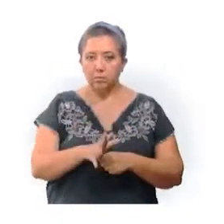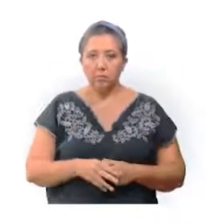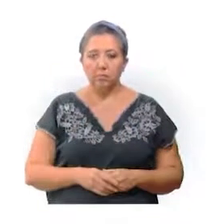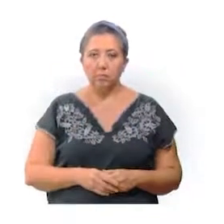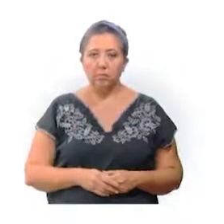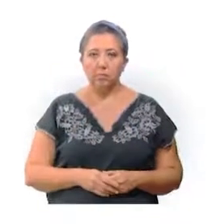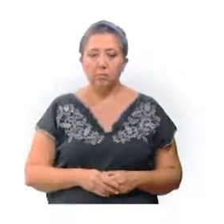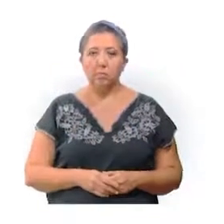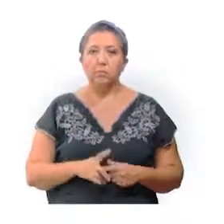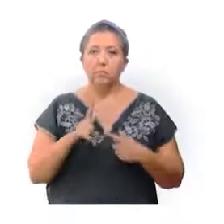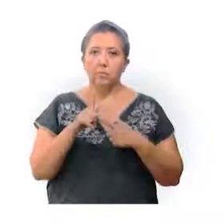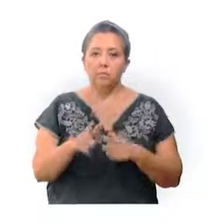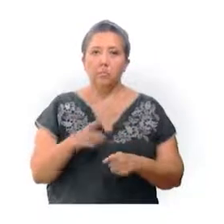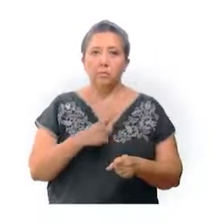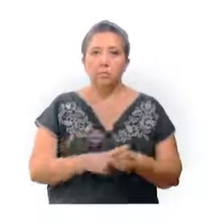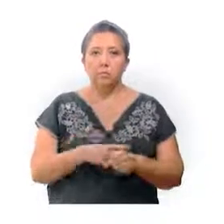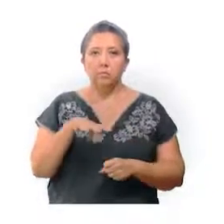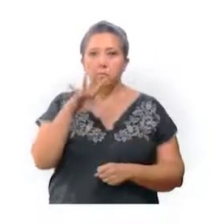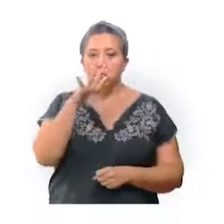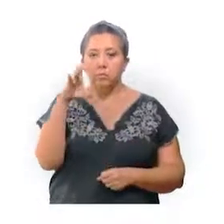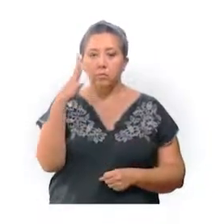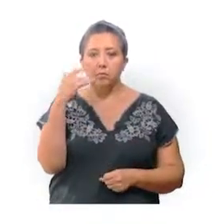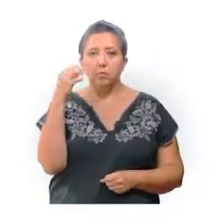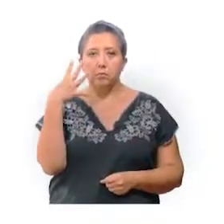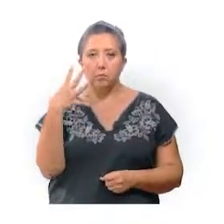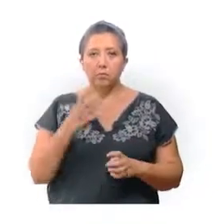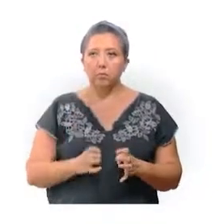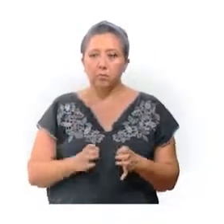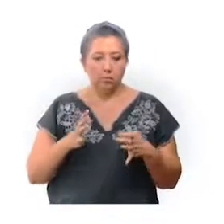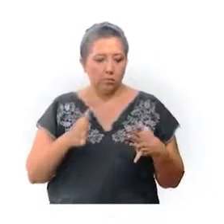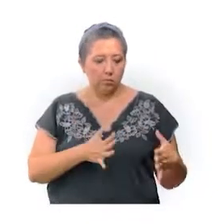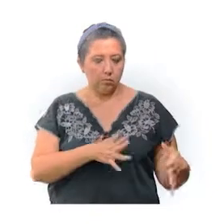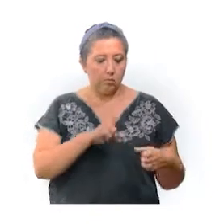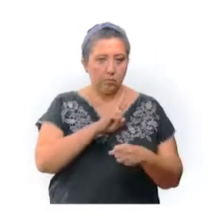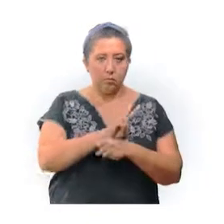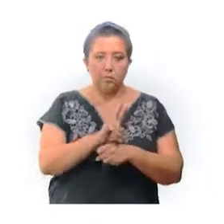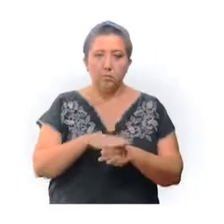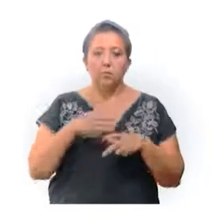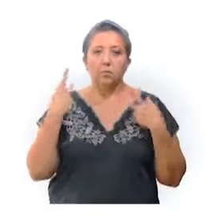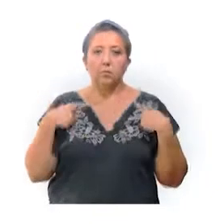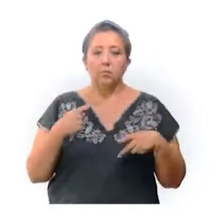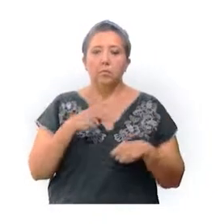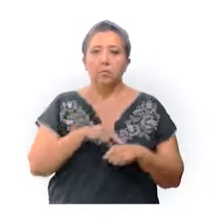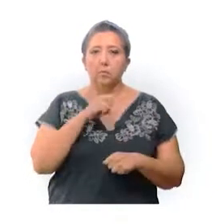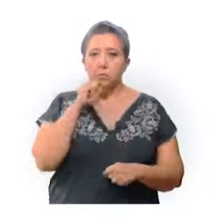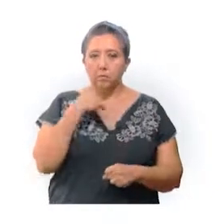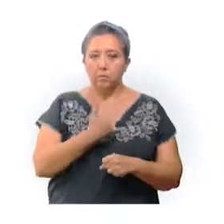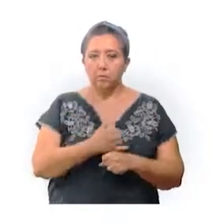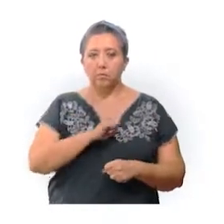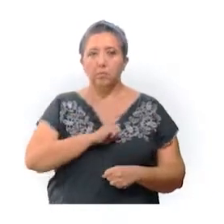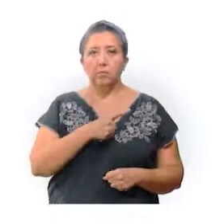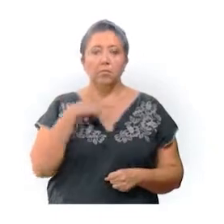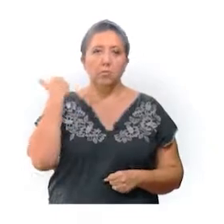coronavirus. De los casos activos, 554 están estables, aislados y monitoreados por personal